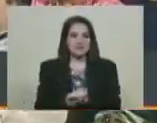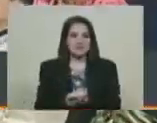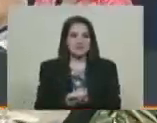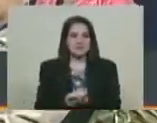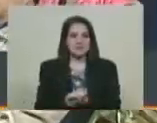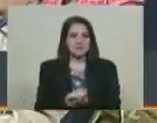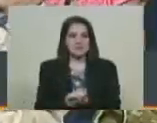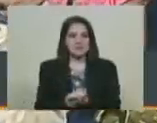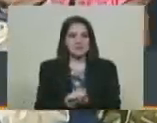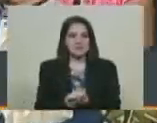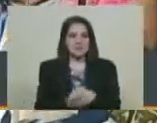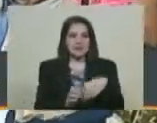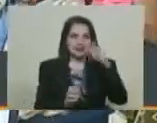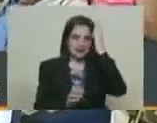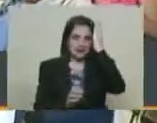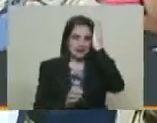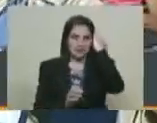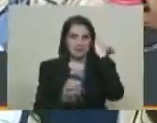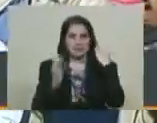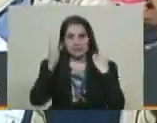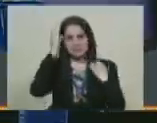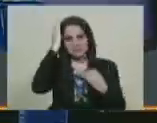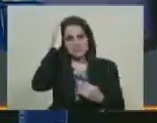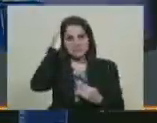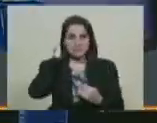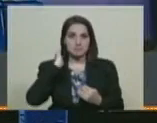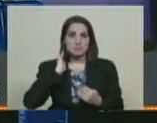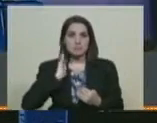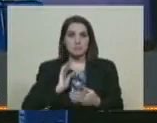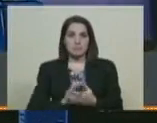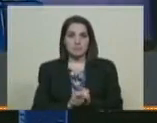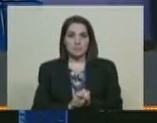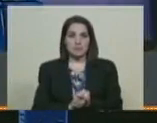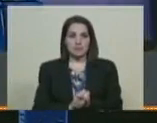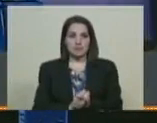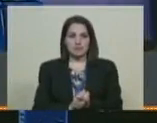Creo que es una de las cosas más poderosas